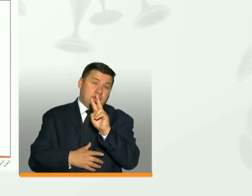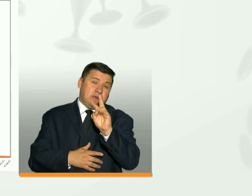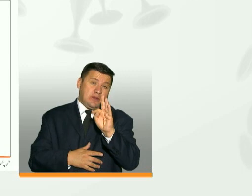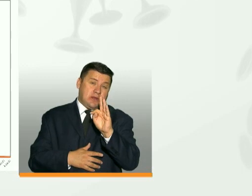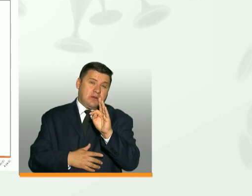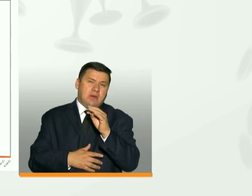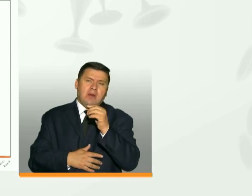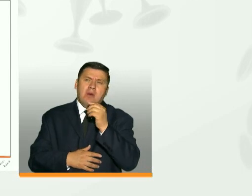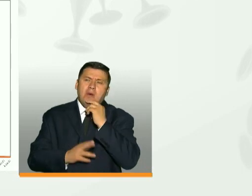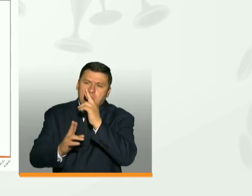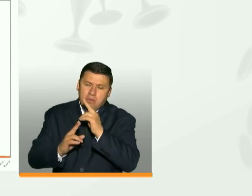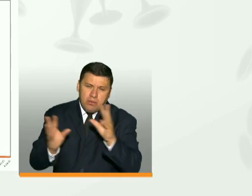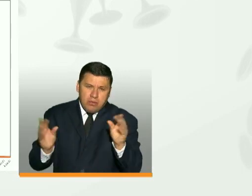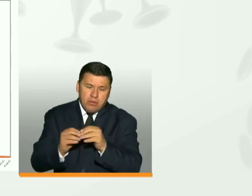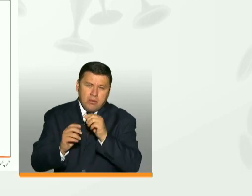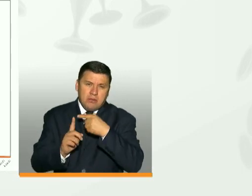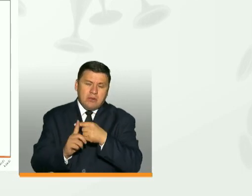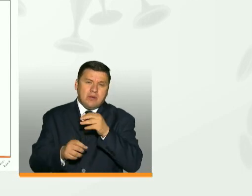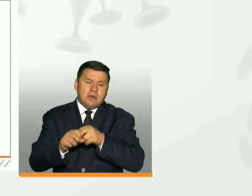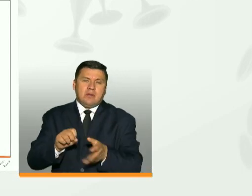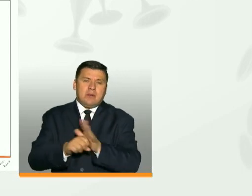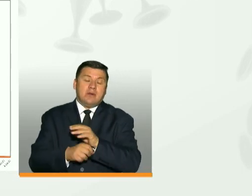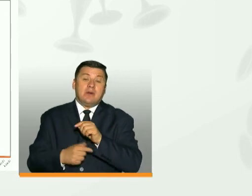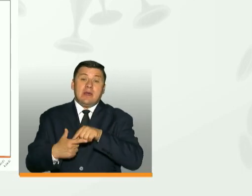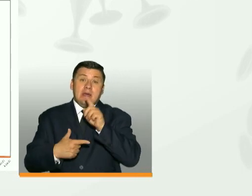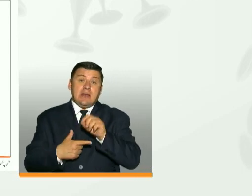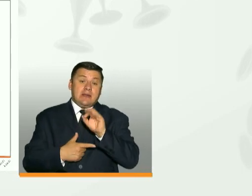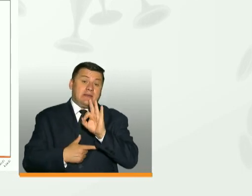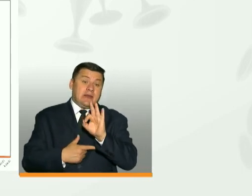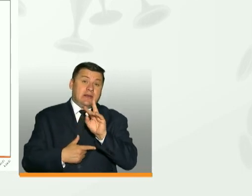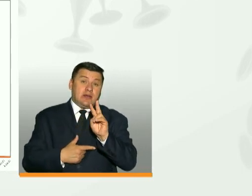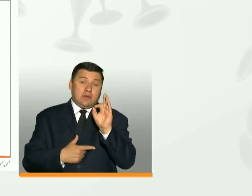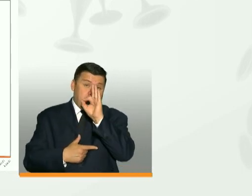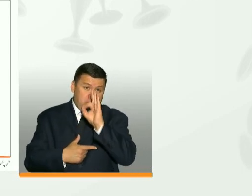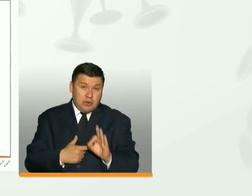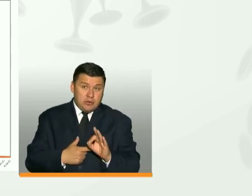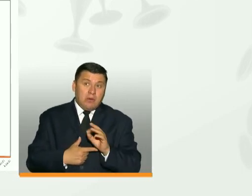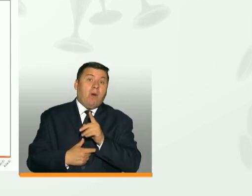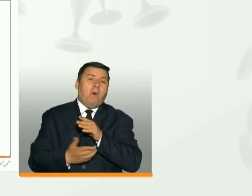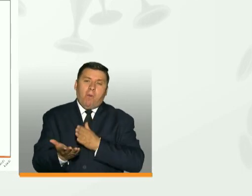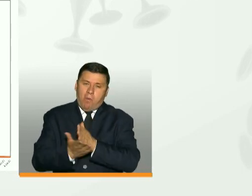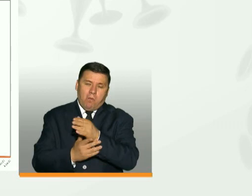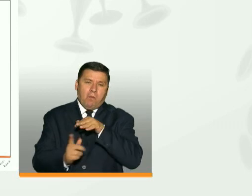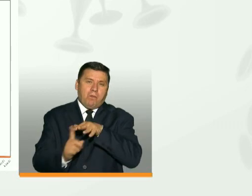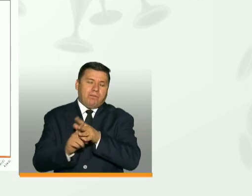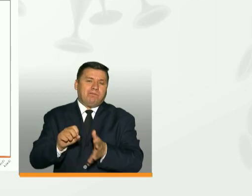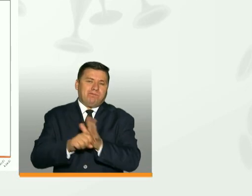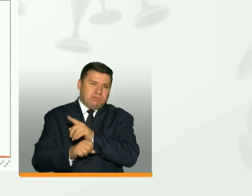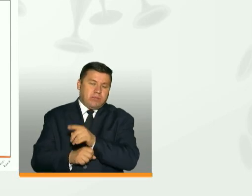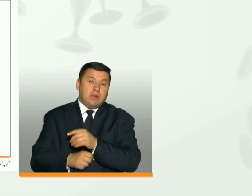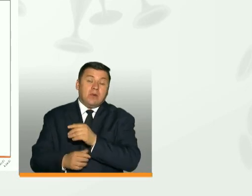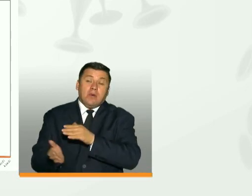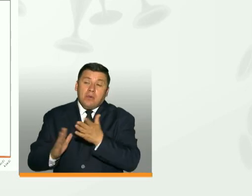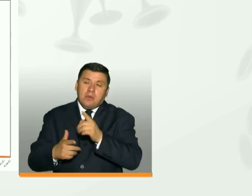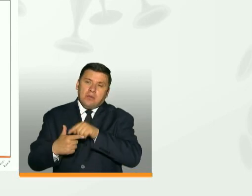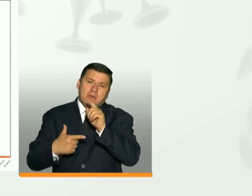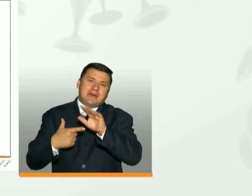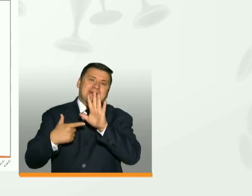5.423 casos, 32% de las muestras son todavía positivas, con letalidad